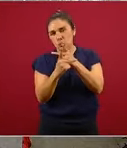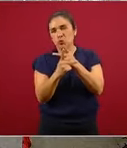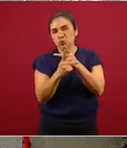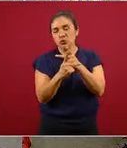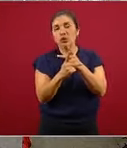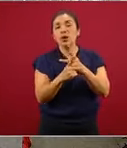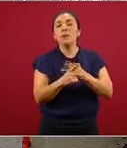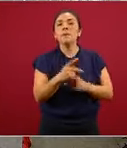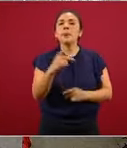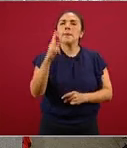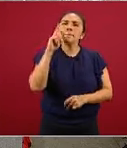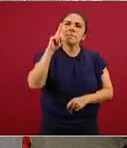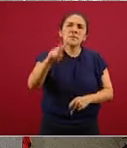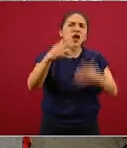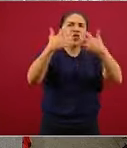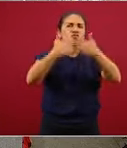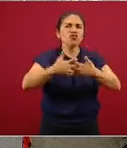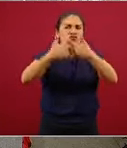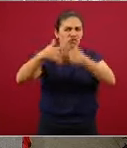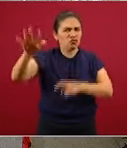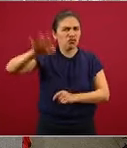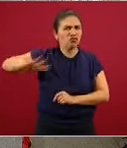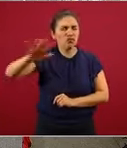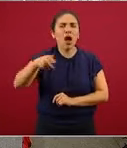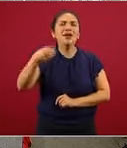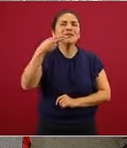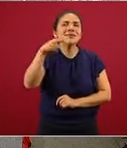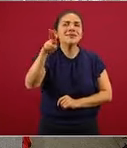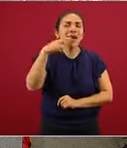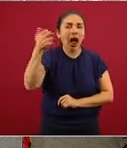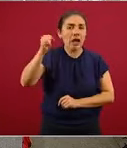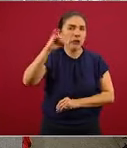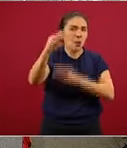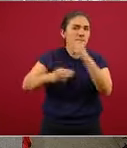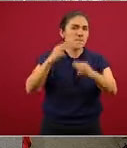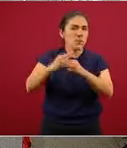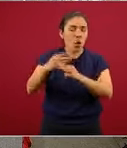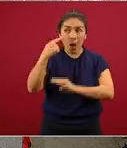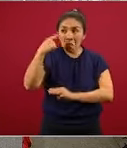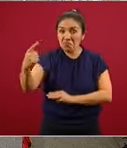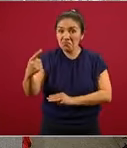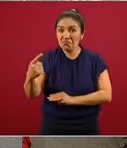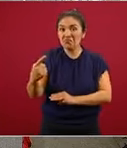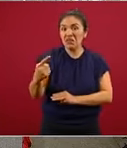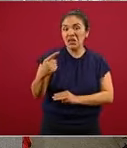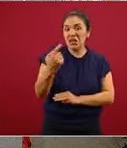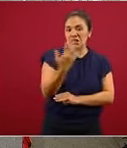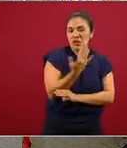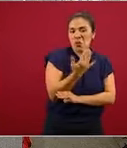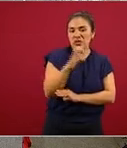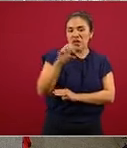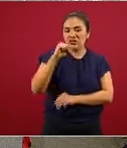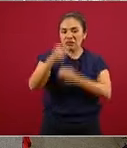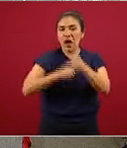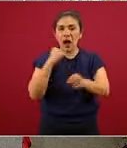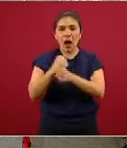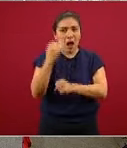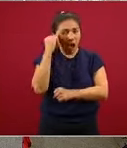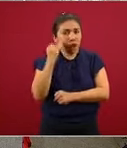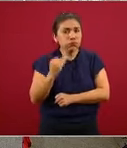Tomando en cuenta que la industria tabacalera a nivel mundial se tardó de 50, 60 años en reconocer que su